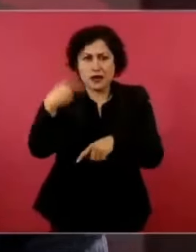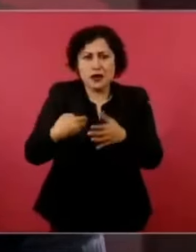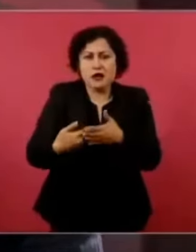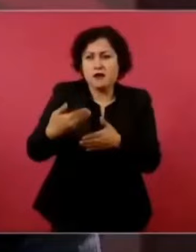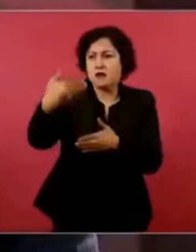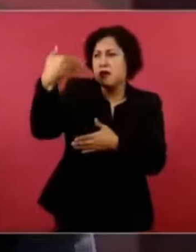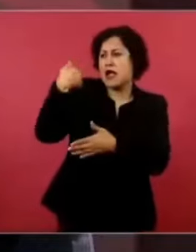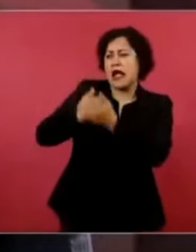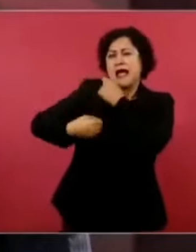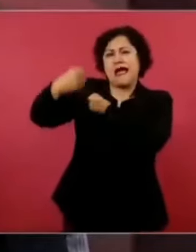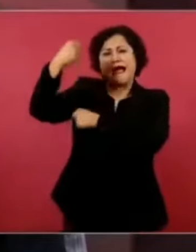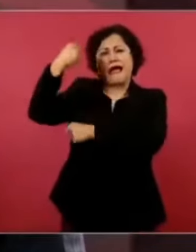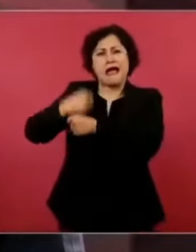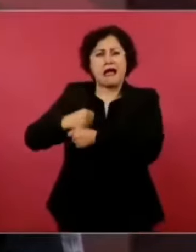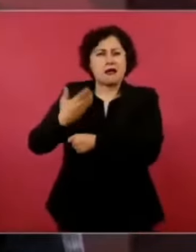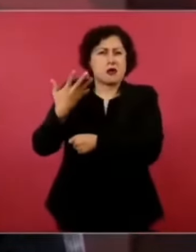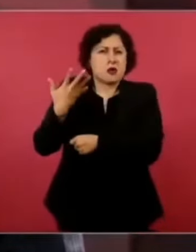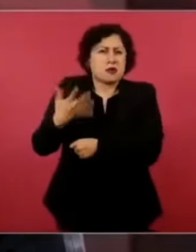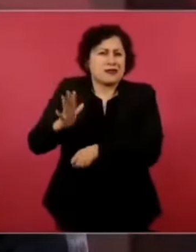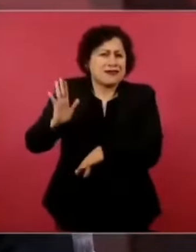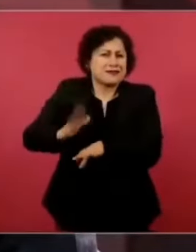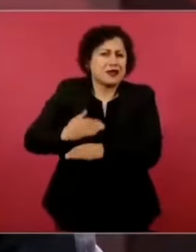Y poder